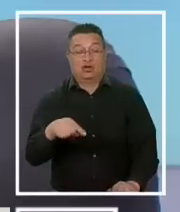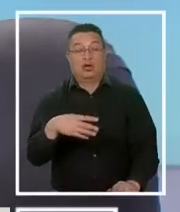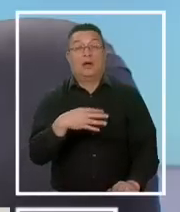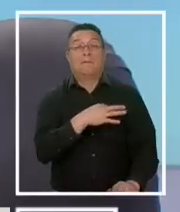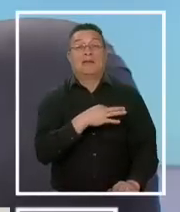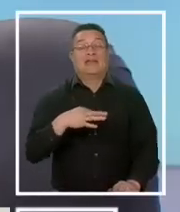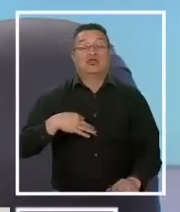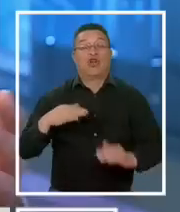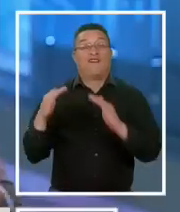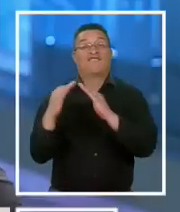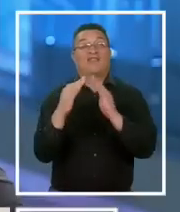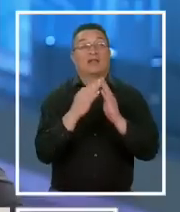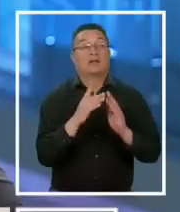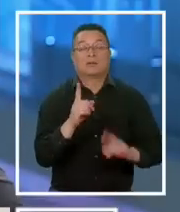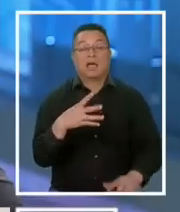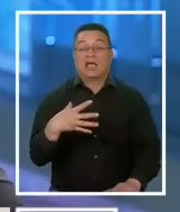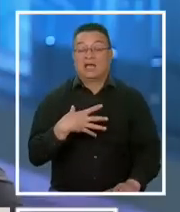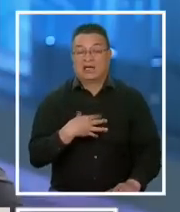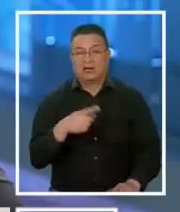de vivienda